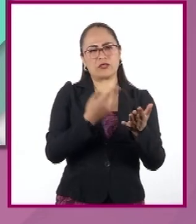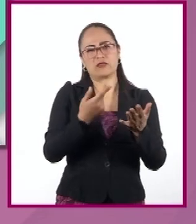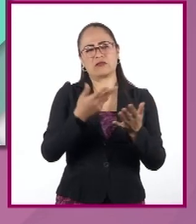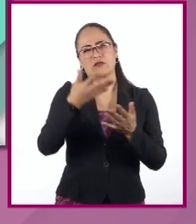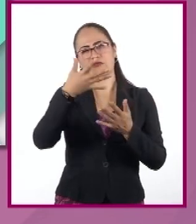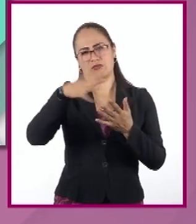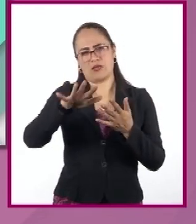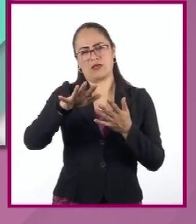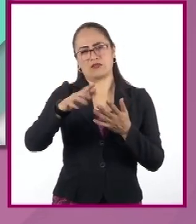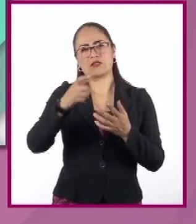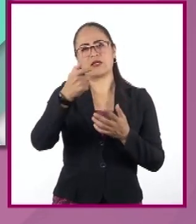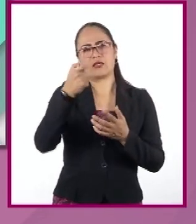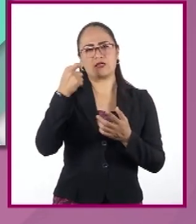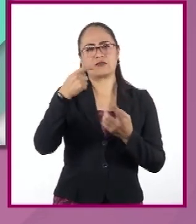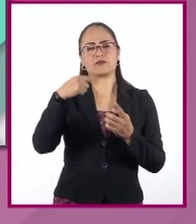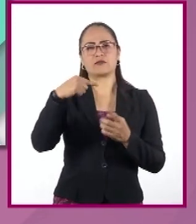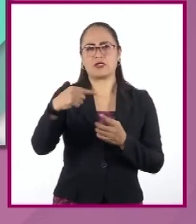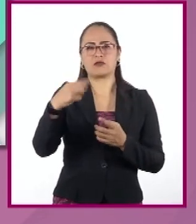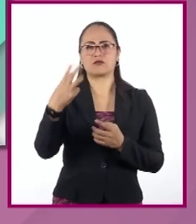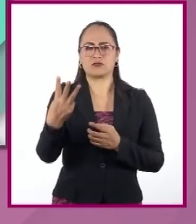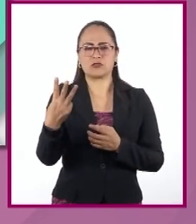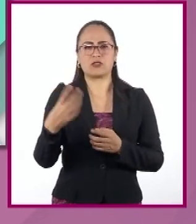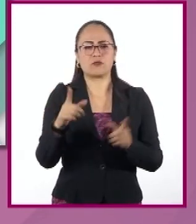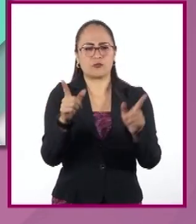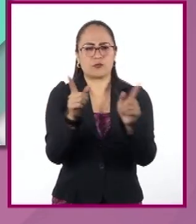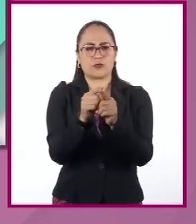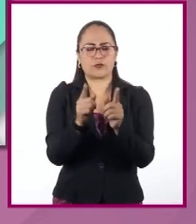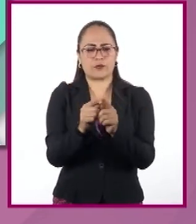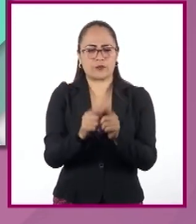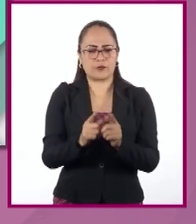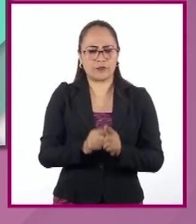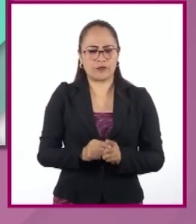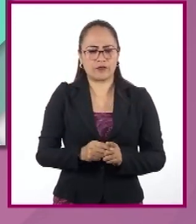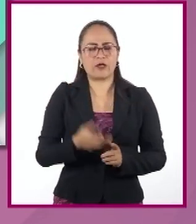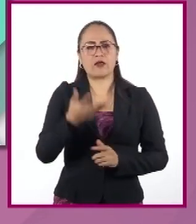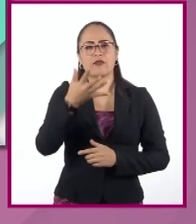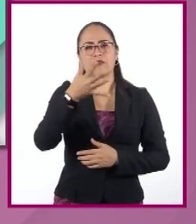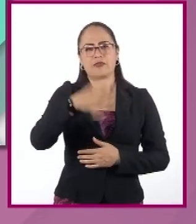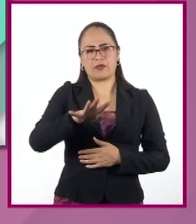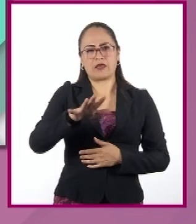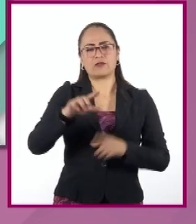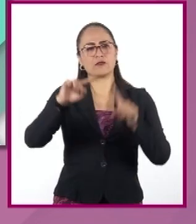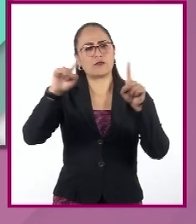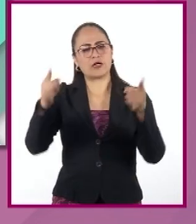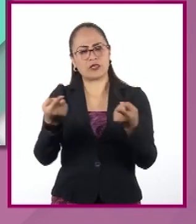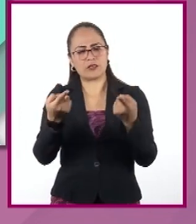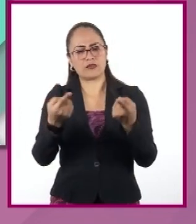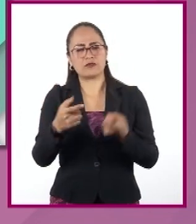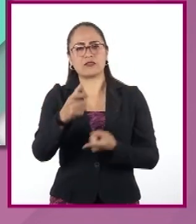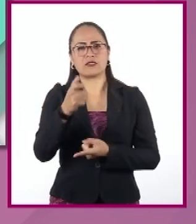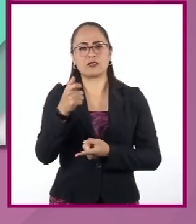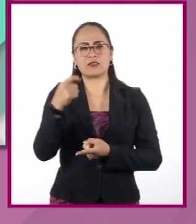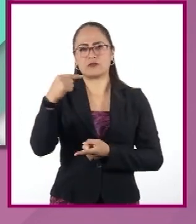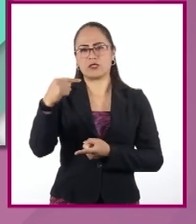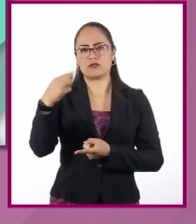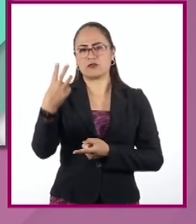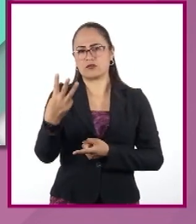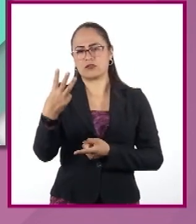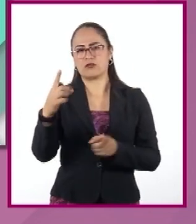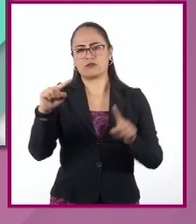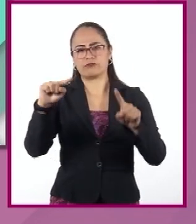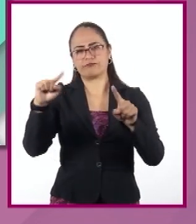diferencia de x menos 3, que simplificado queda como 10 paréntesis x menos 3, se